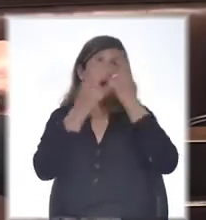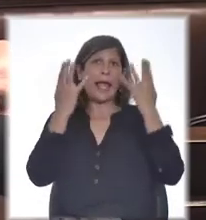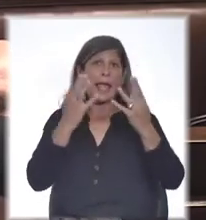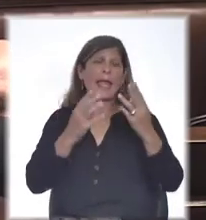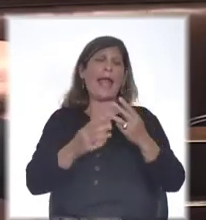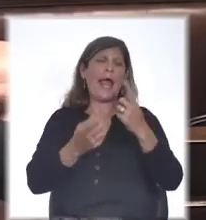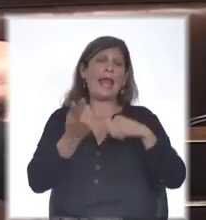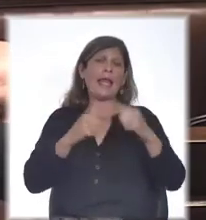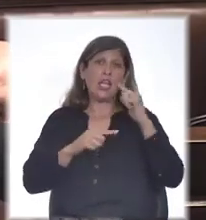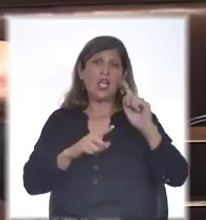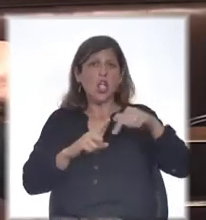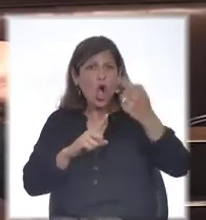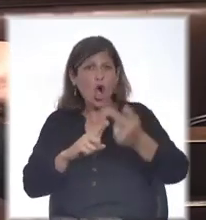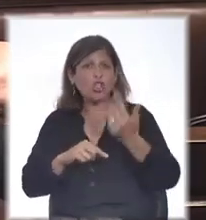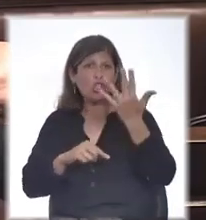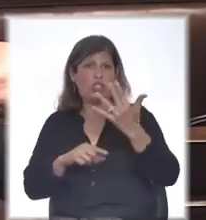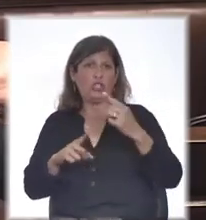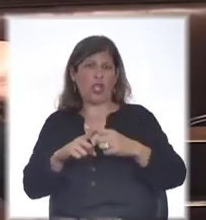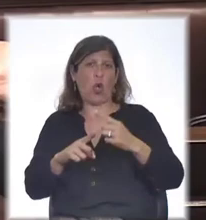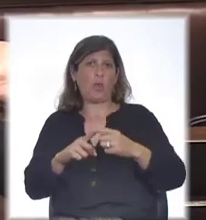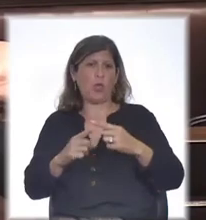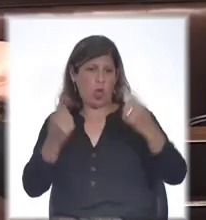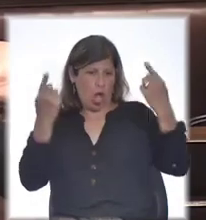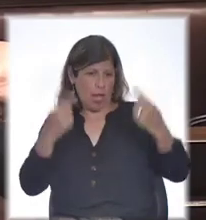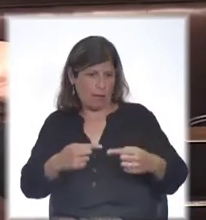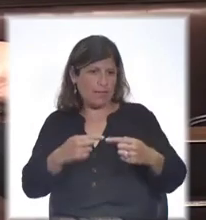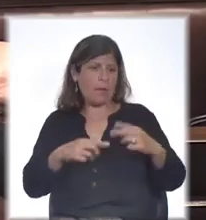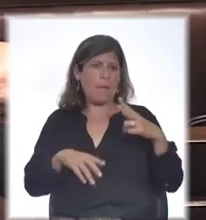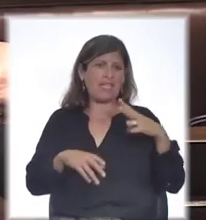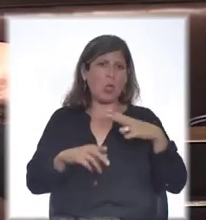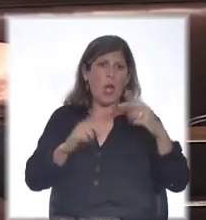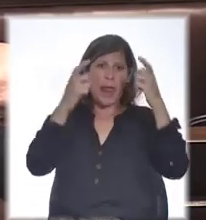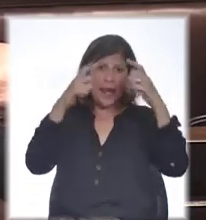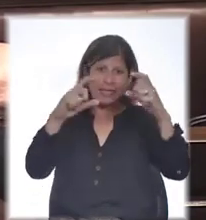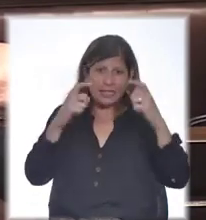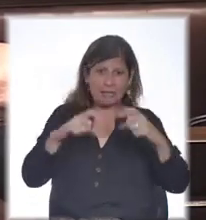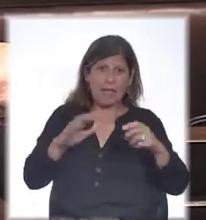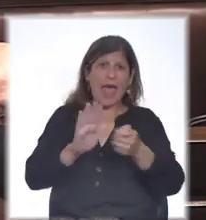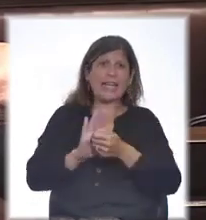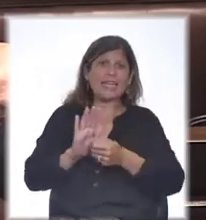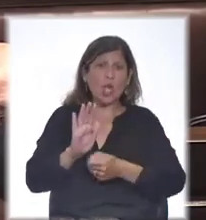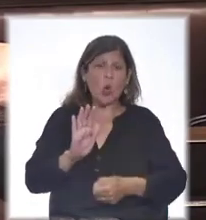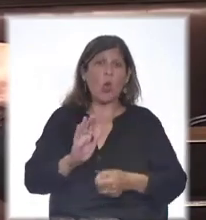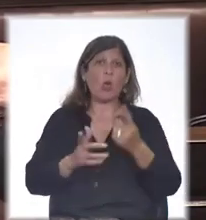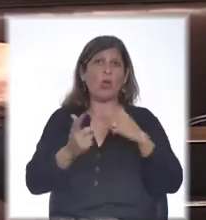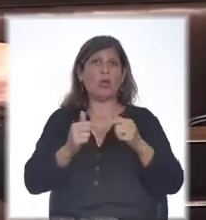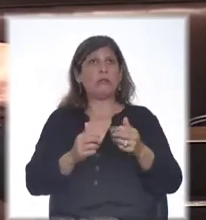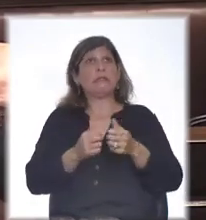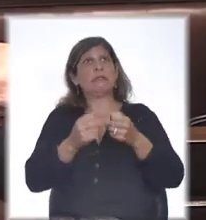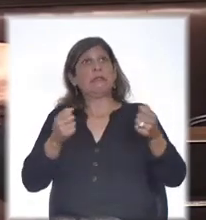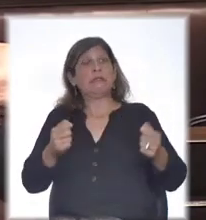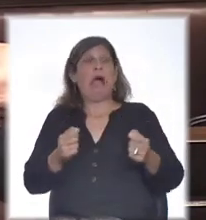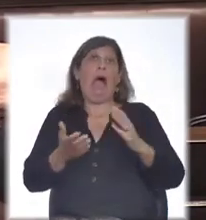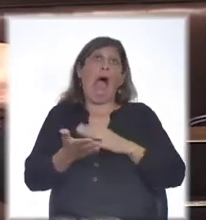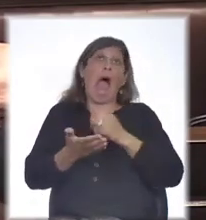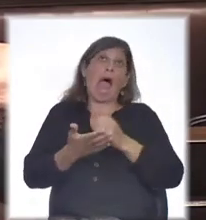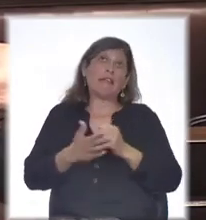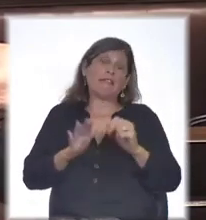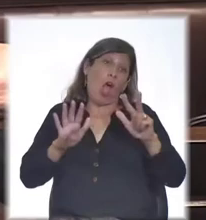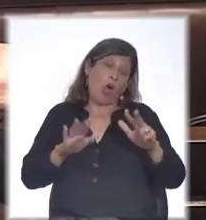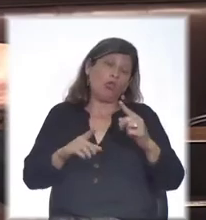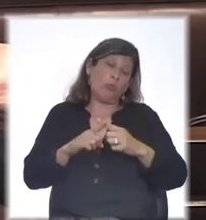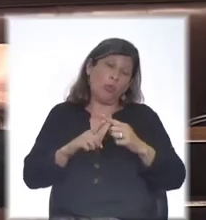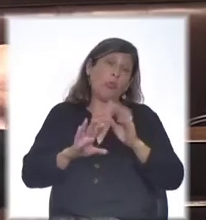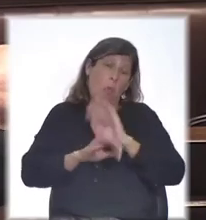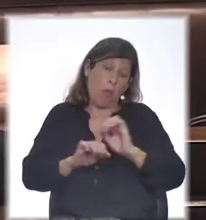otros 5 minutos en el debate particular del articulado, prorrogable hasta 8 minutos por única vez, por lo que se puede concluir